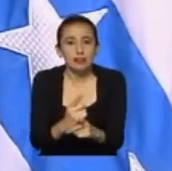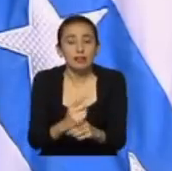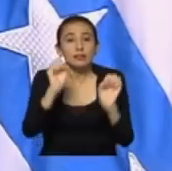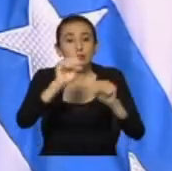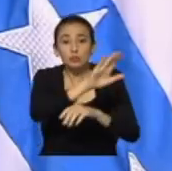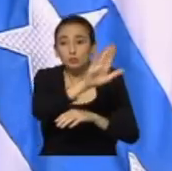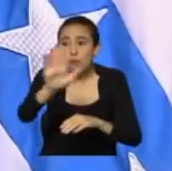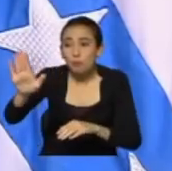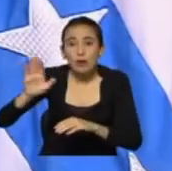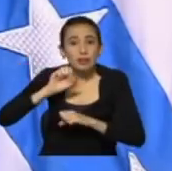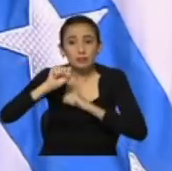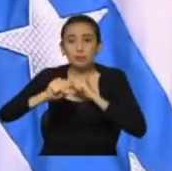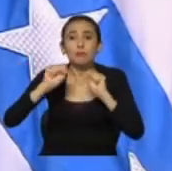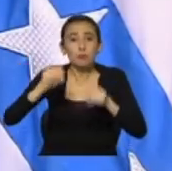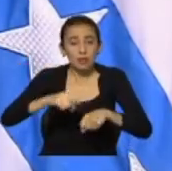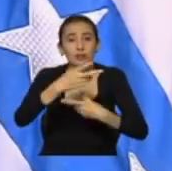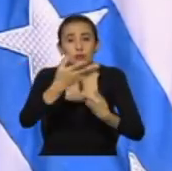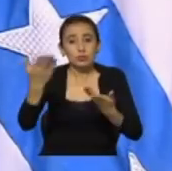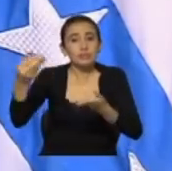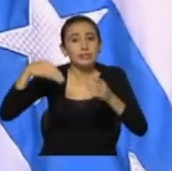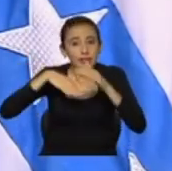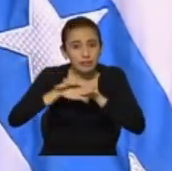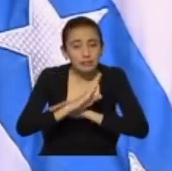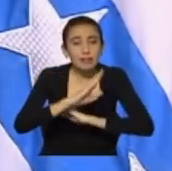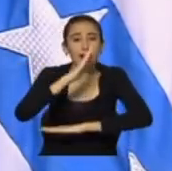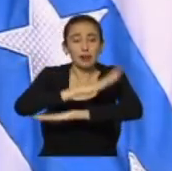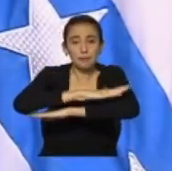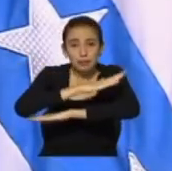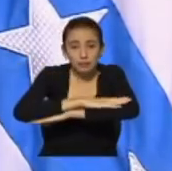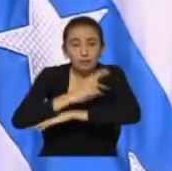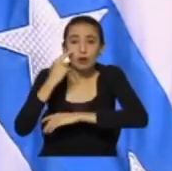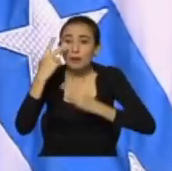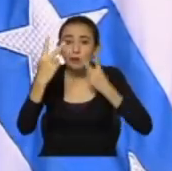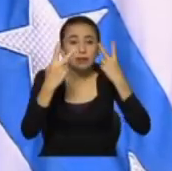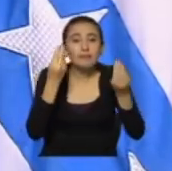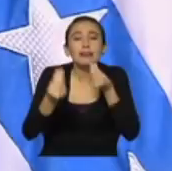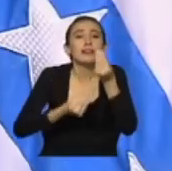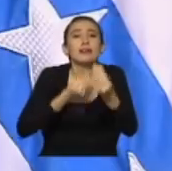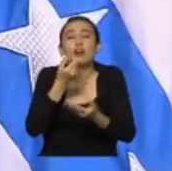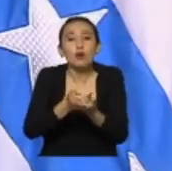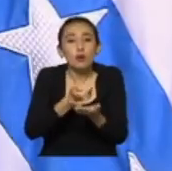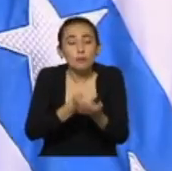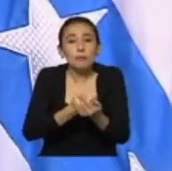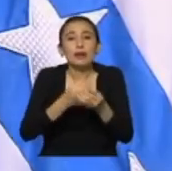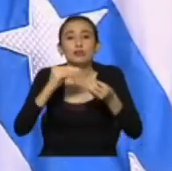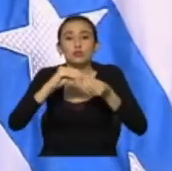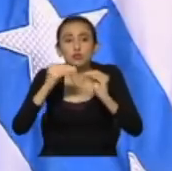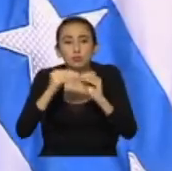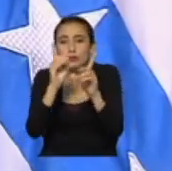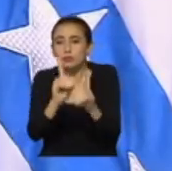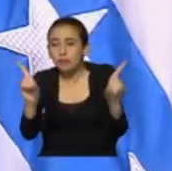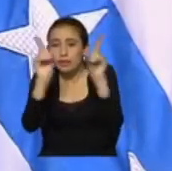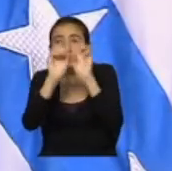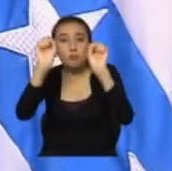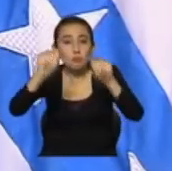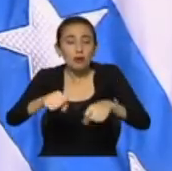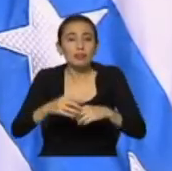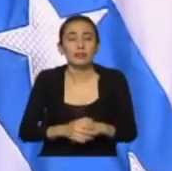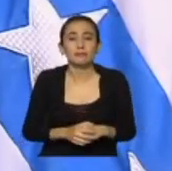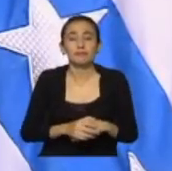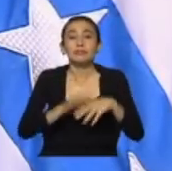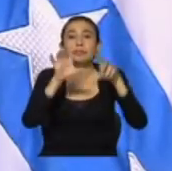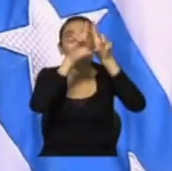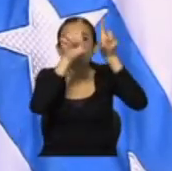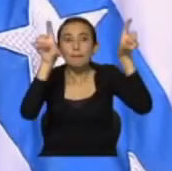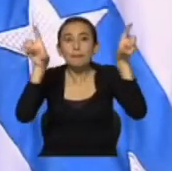permite sumarlos a todos ustedes conmovedores que nos permitan transparentar los procesos ante la ciudadanía a los proveedores de los insumos del área